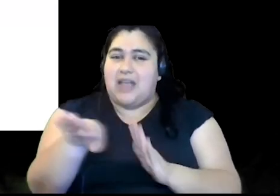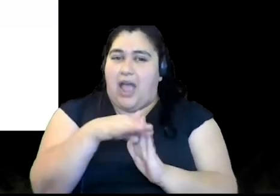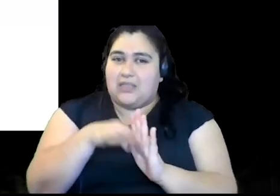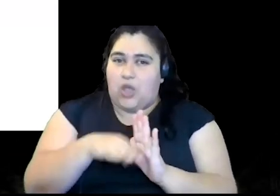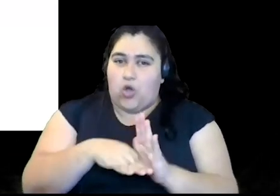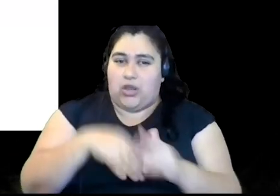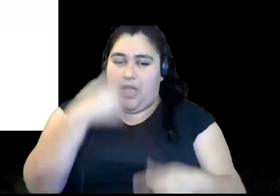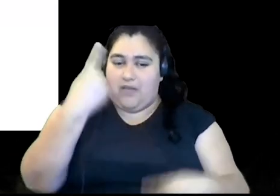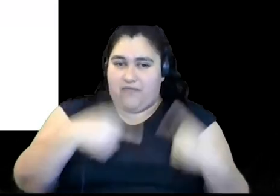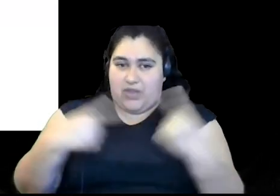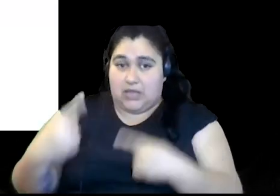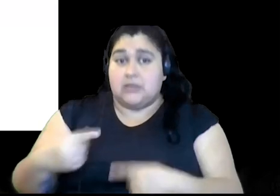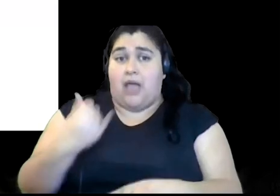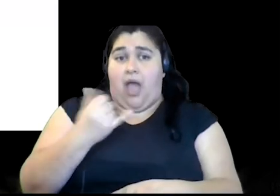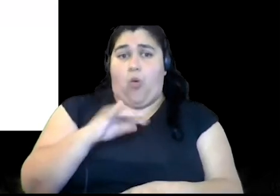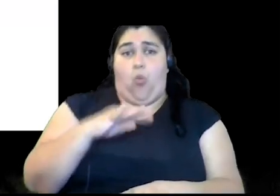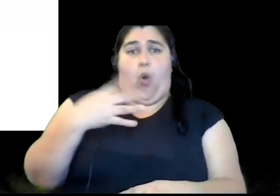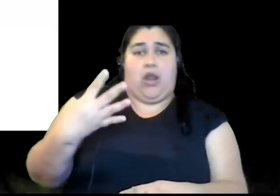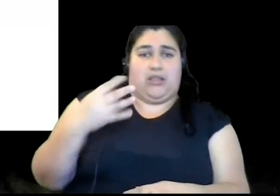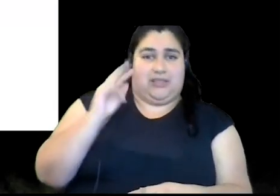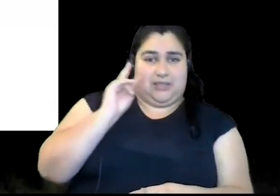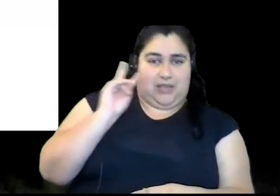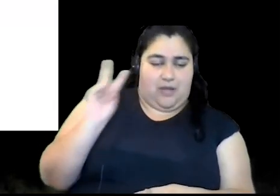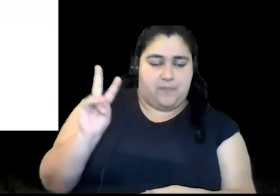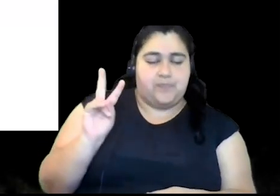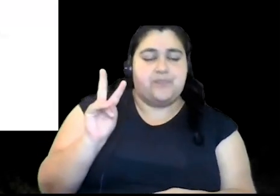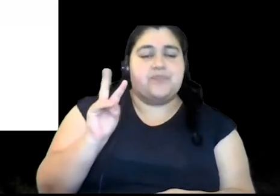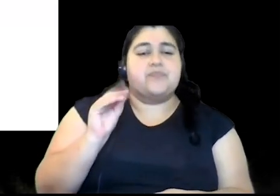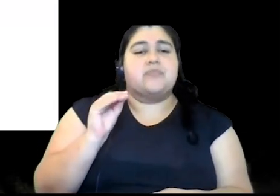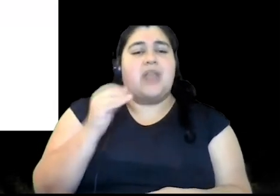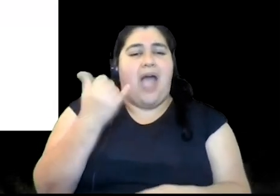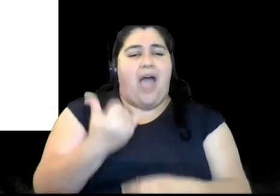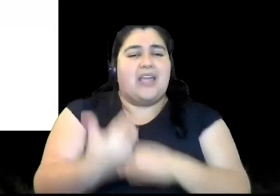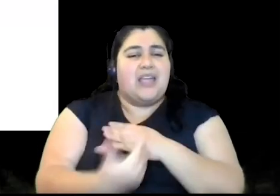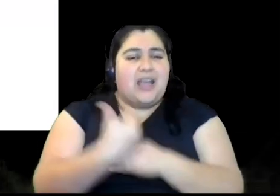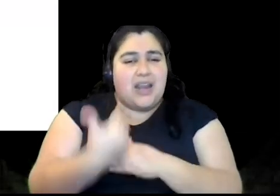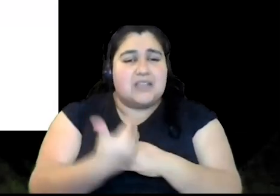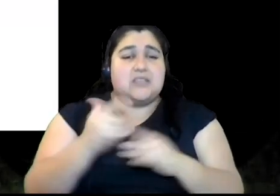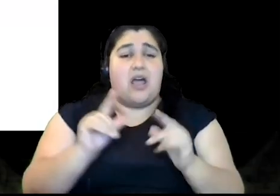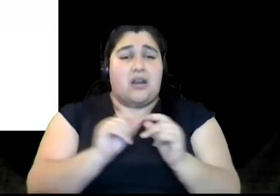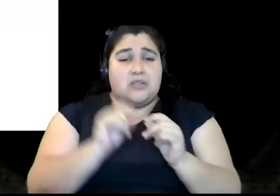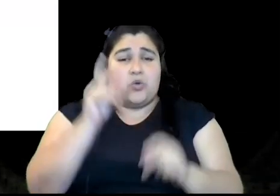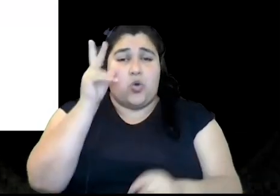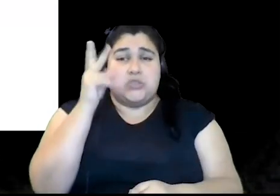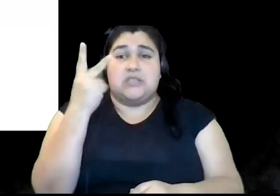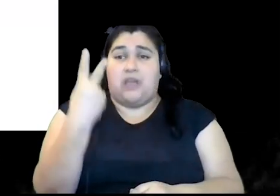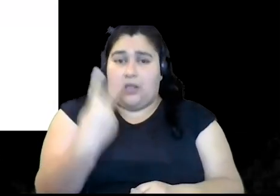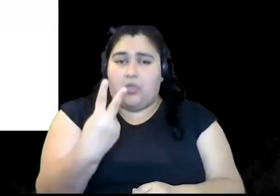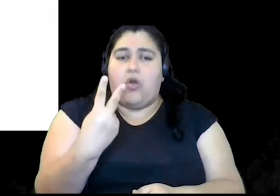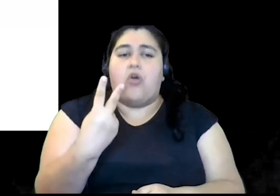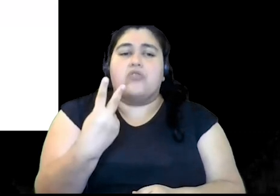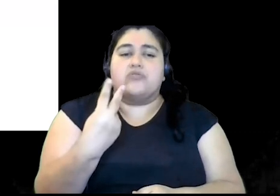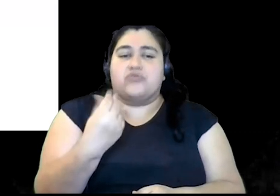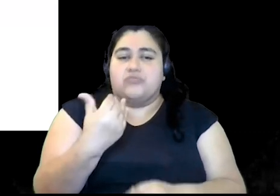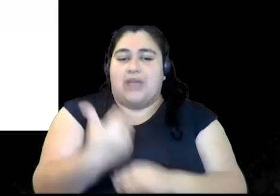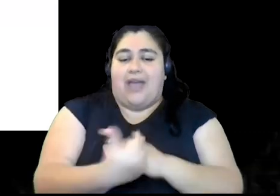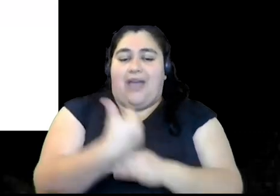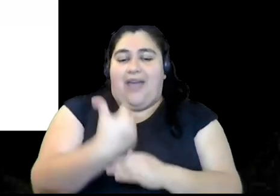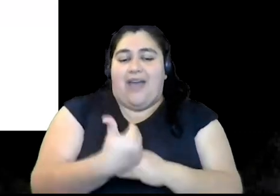mismo esquema para cuarta categoría, todos los ingresos calificados en el artículo 82 son